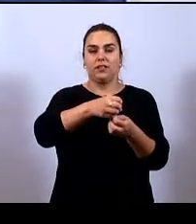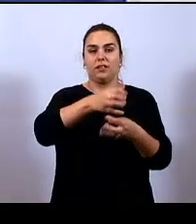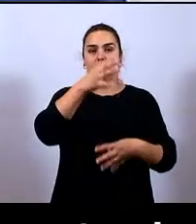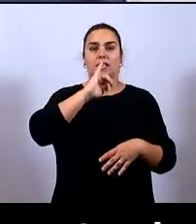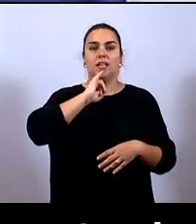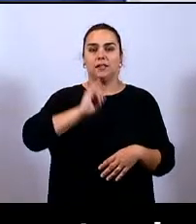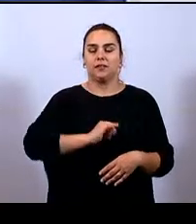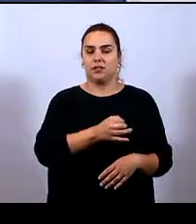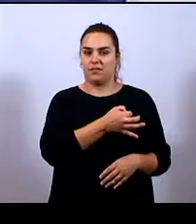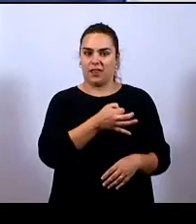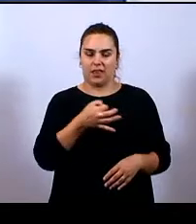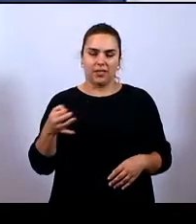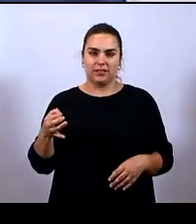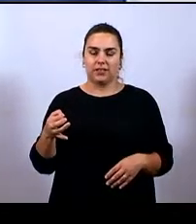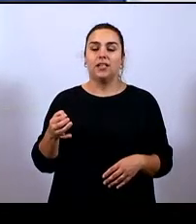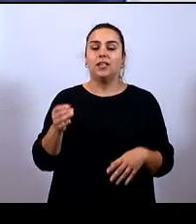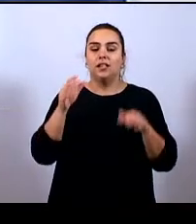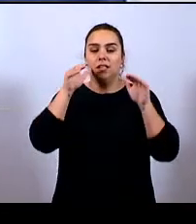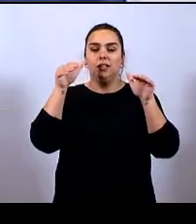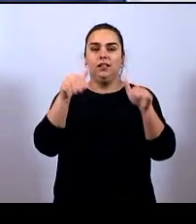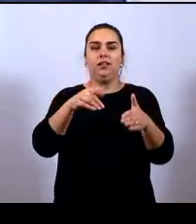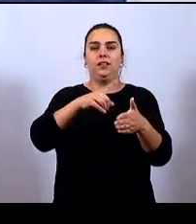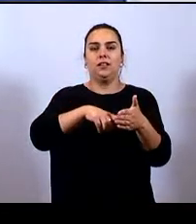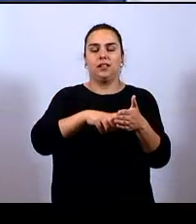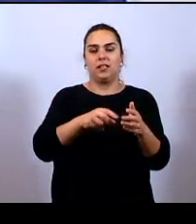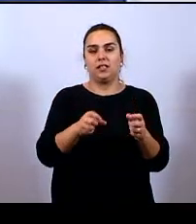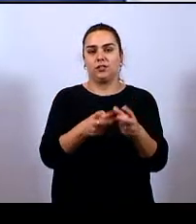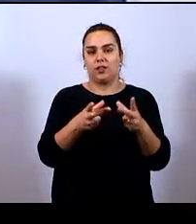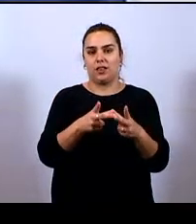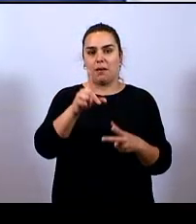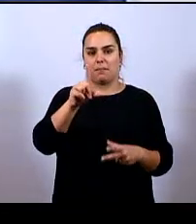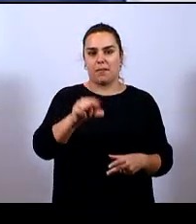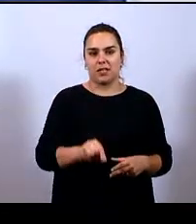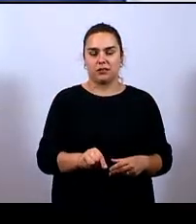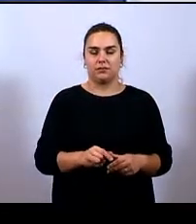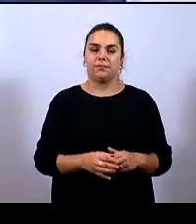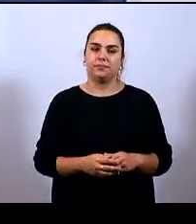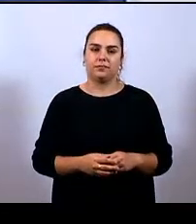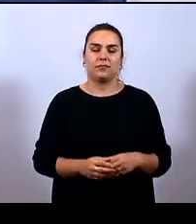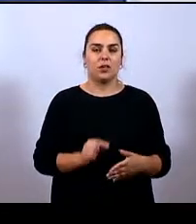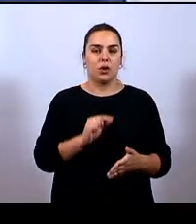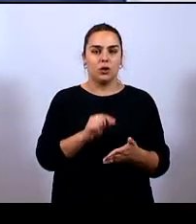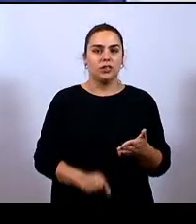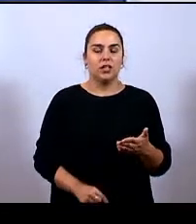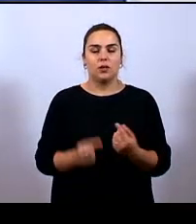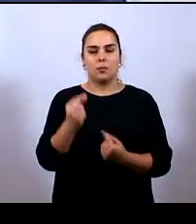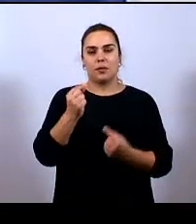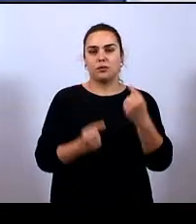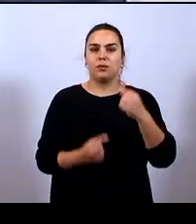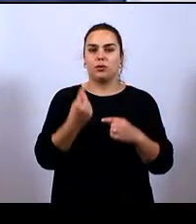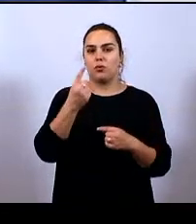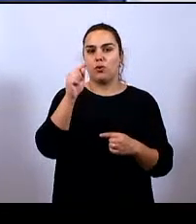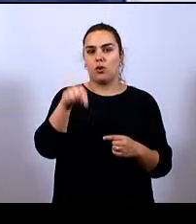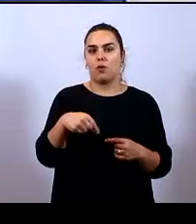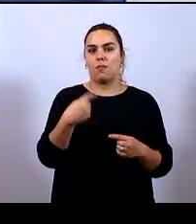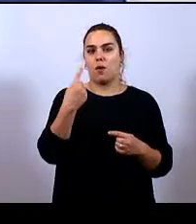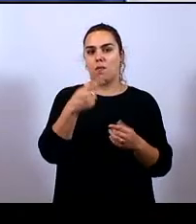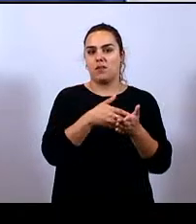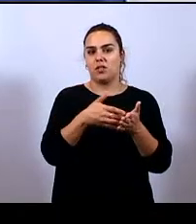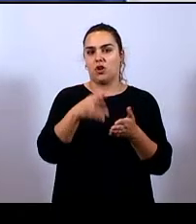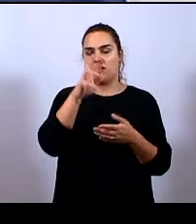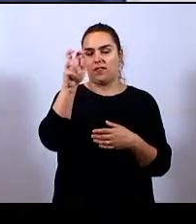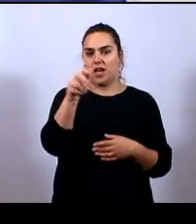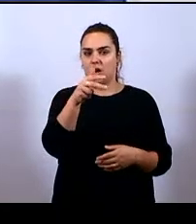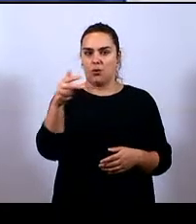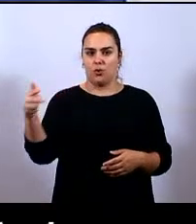energéticamente eficientes y se destinarán a alquiler social asequible. El contrato tiene un presupuesto de 1,1 millones de euros.